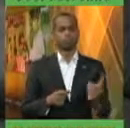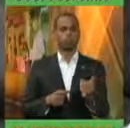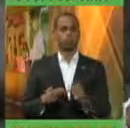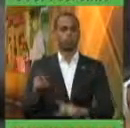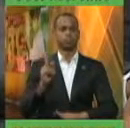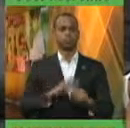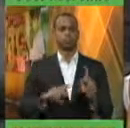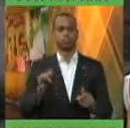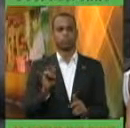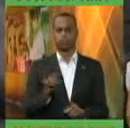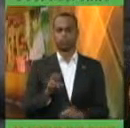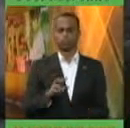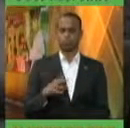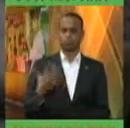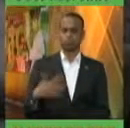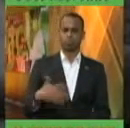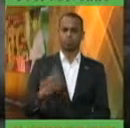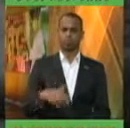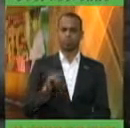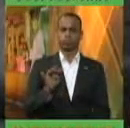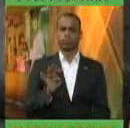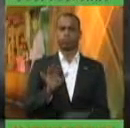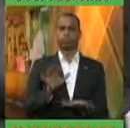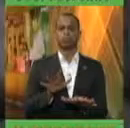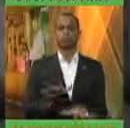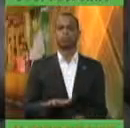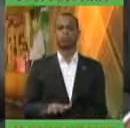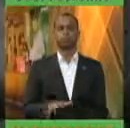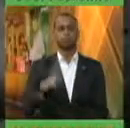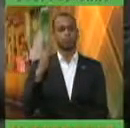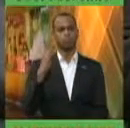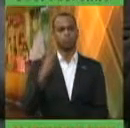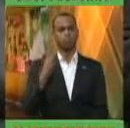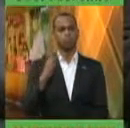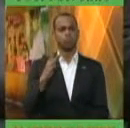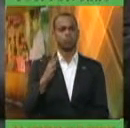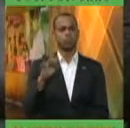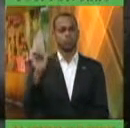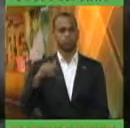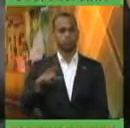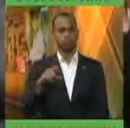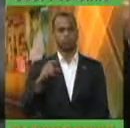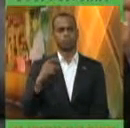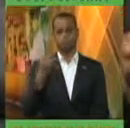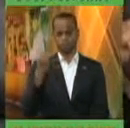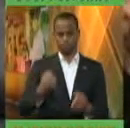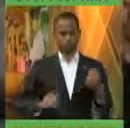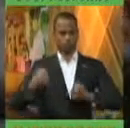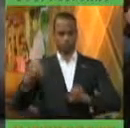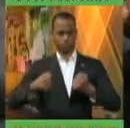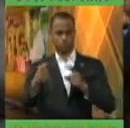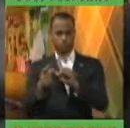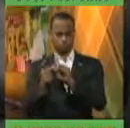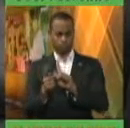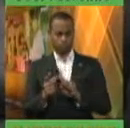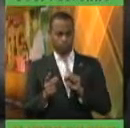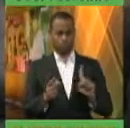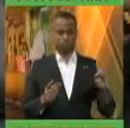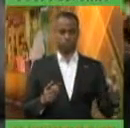gente honra la gente se queda en la vida porque también tenemos que ir de lampard mientras un chófer baja